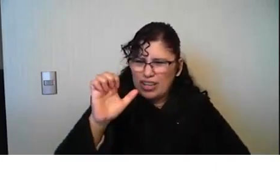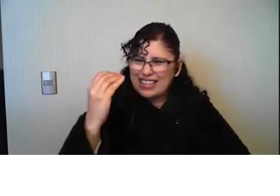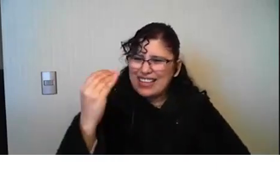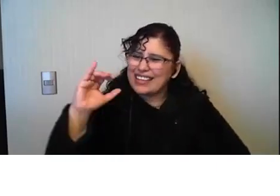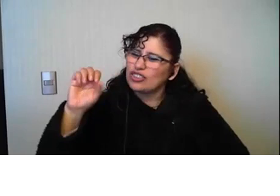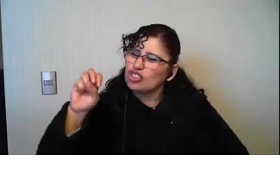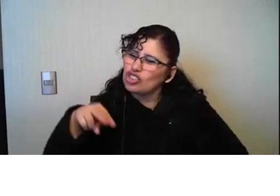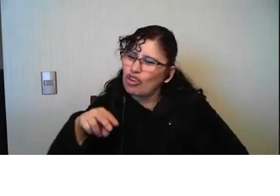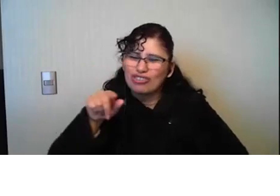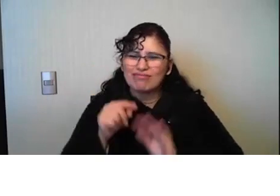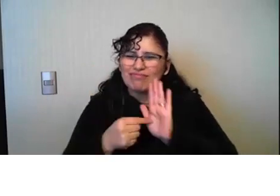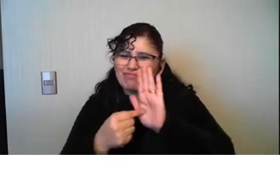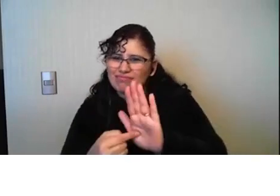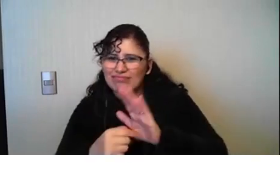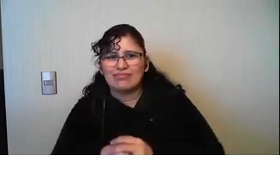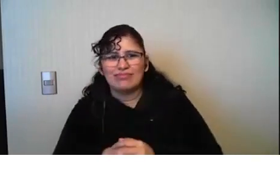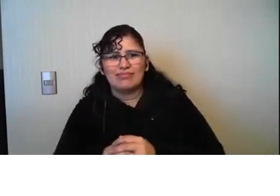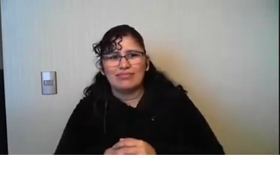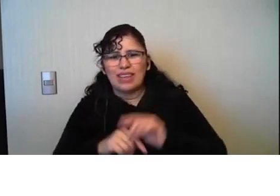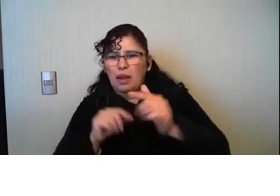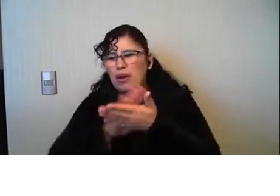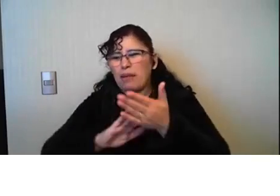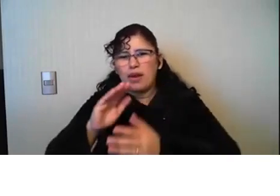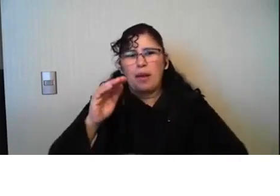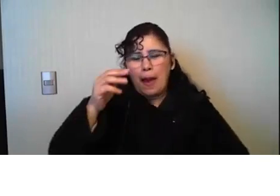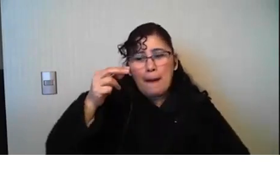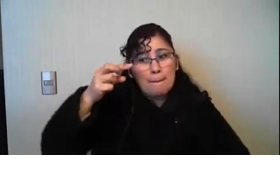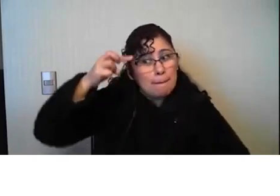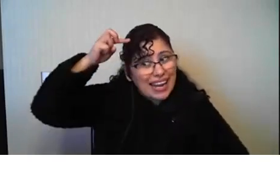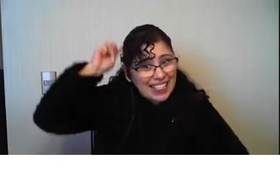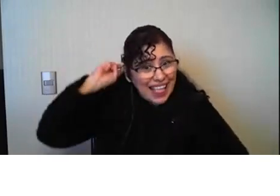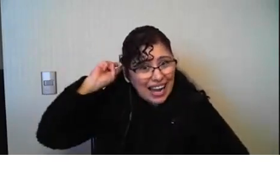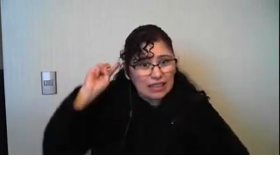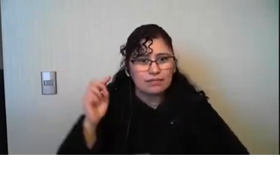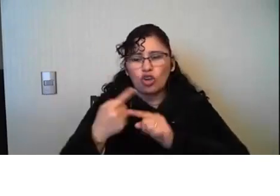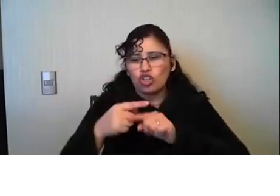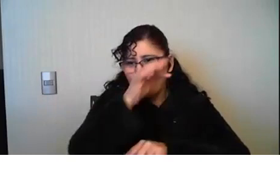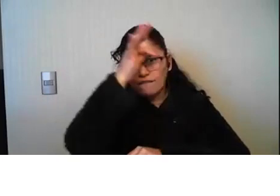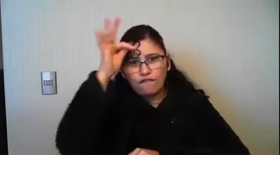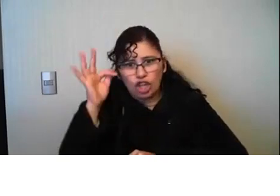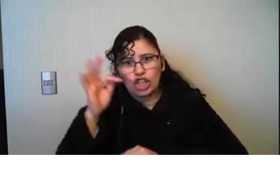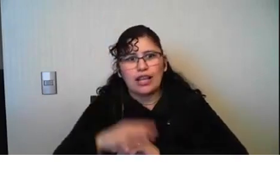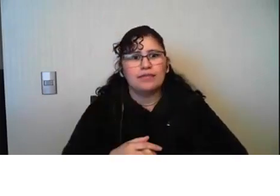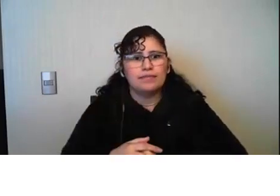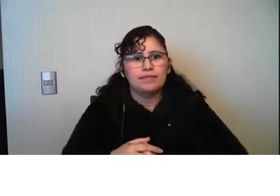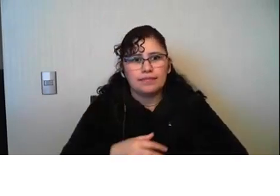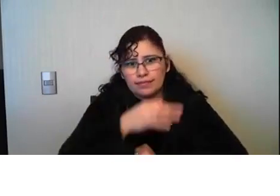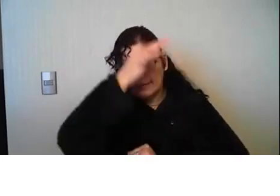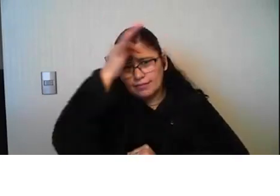hemisferio cerebral, que no hemos visto todavía. Este es el lóbulo parietal, este es el lóbulo frontal, una gran extensión de